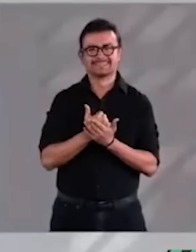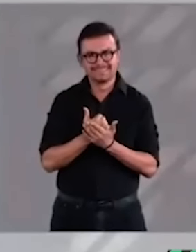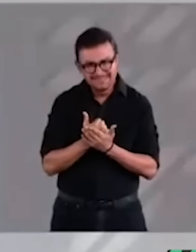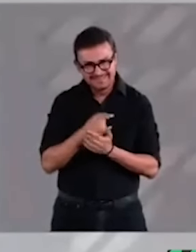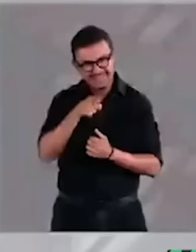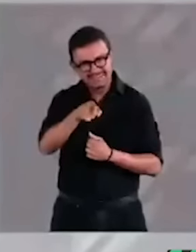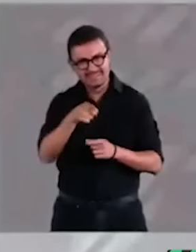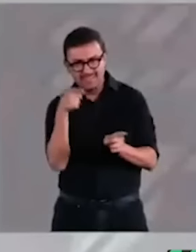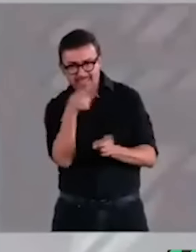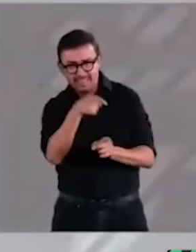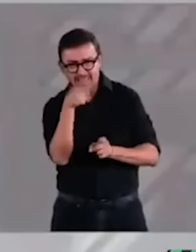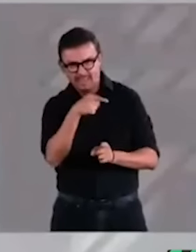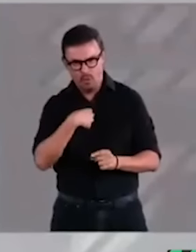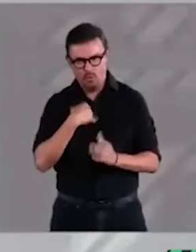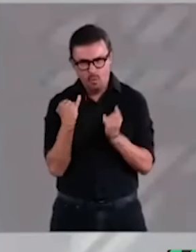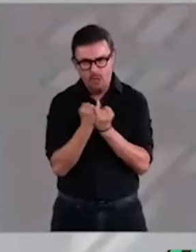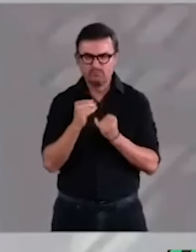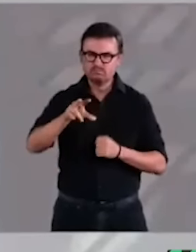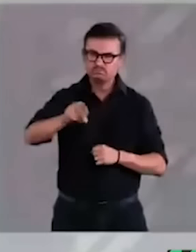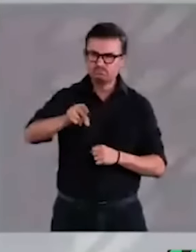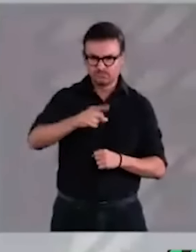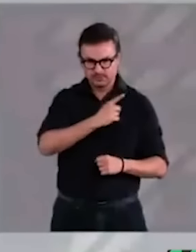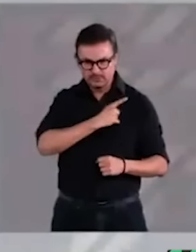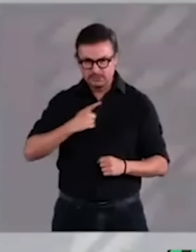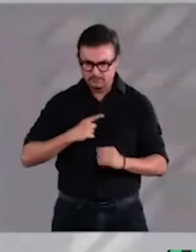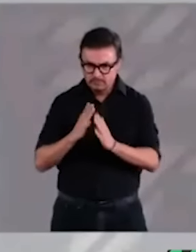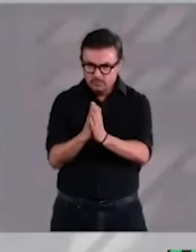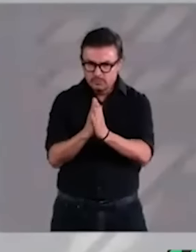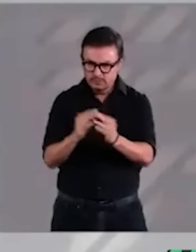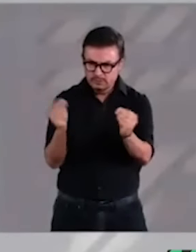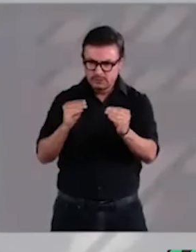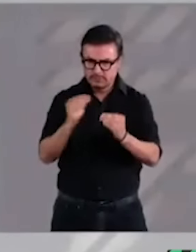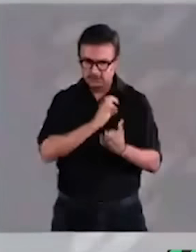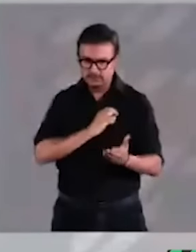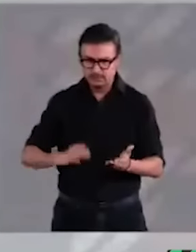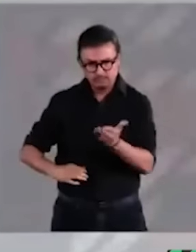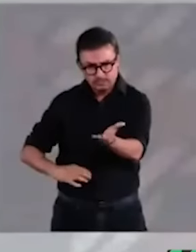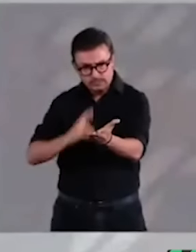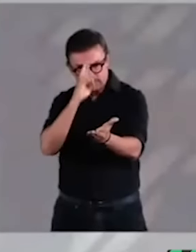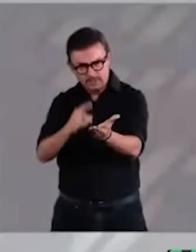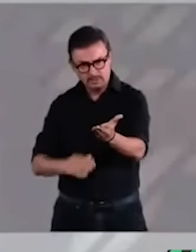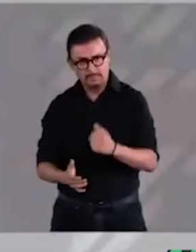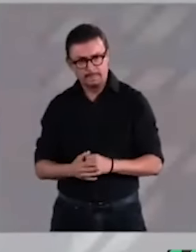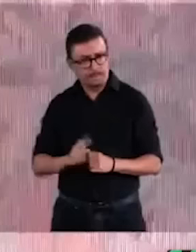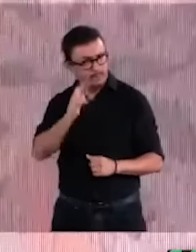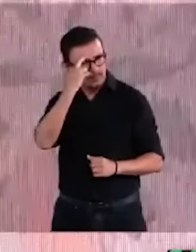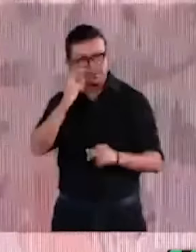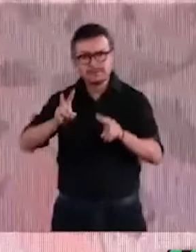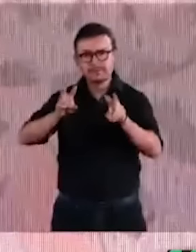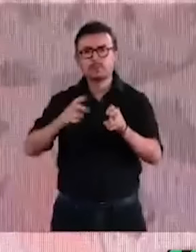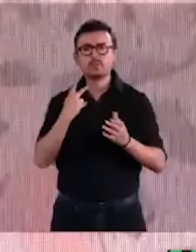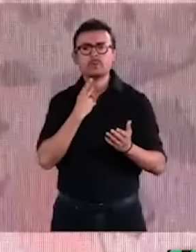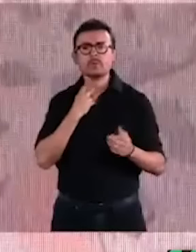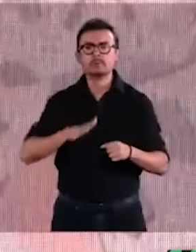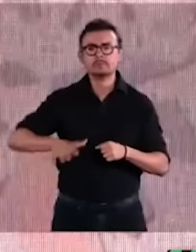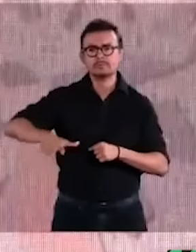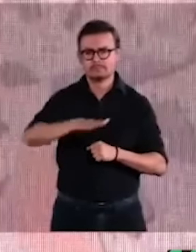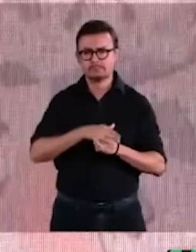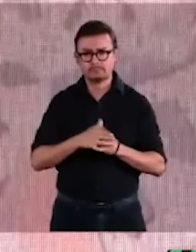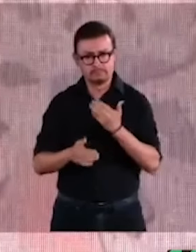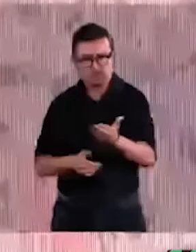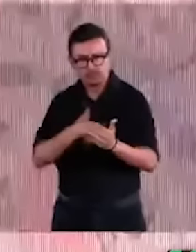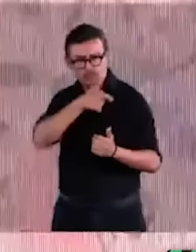ahora nos toca respetar la investidura presidencial. Les recuerdo, estamos política social. Jorge, adelante. Un